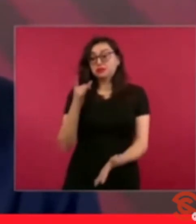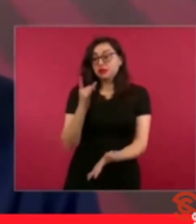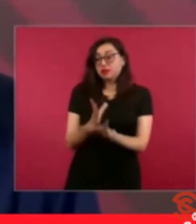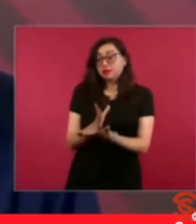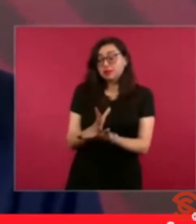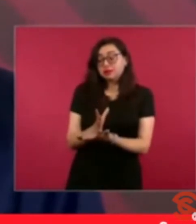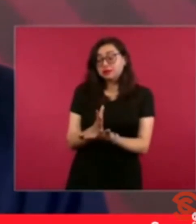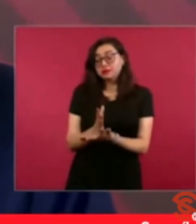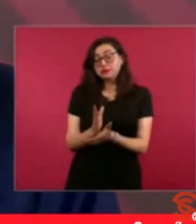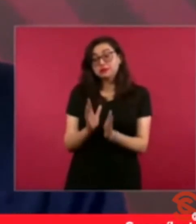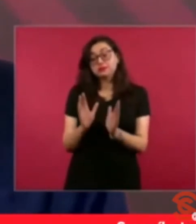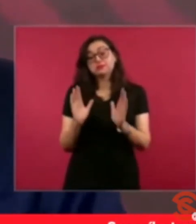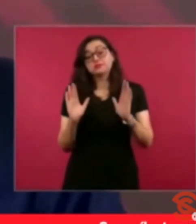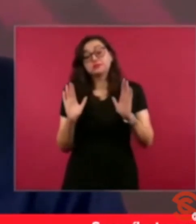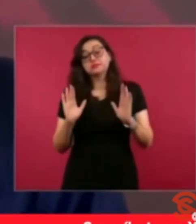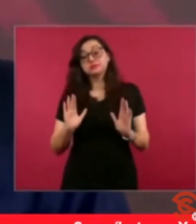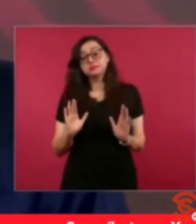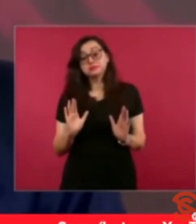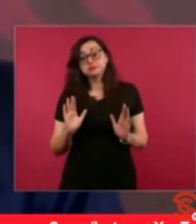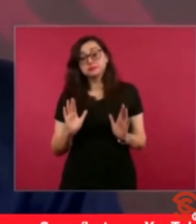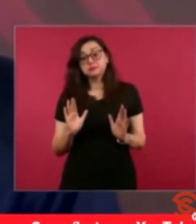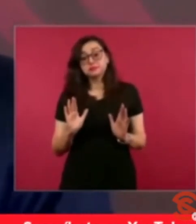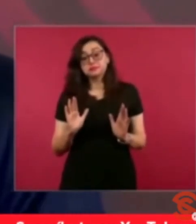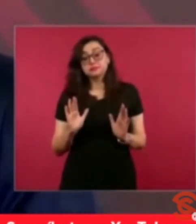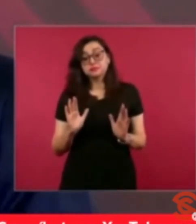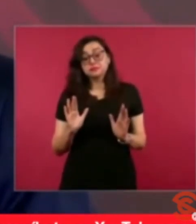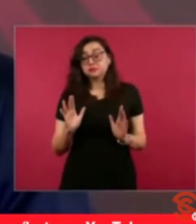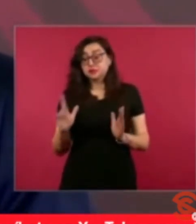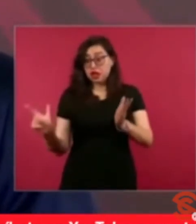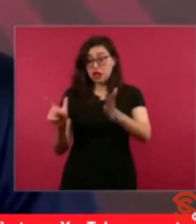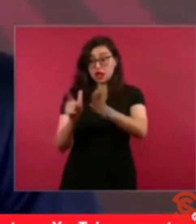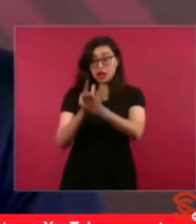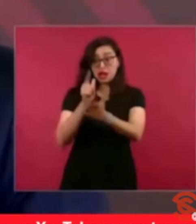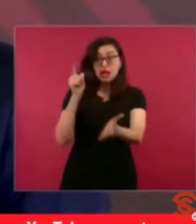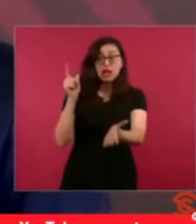Pero si se actúa legalmente,